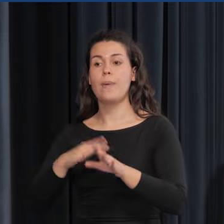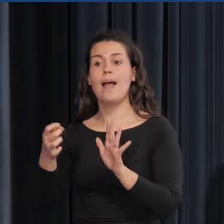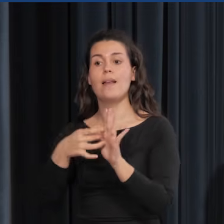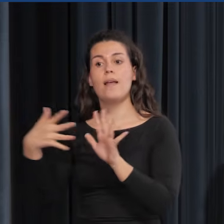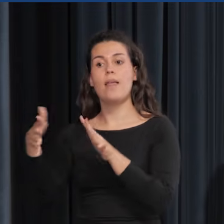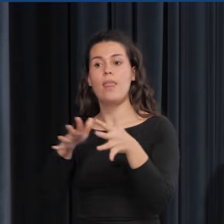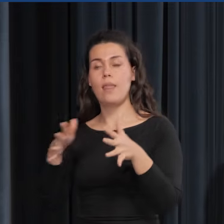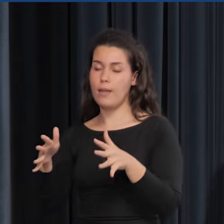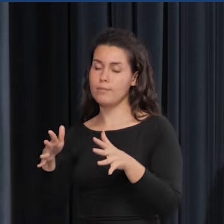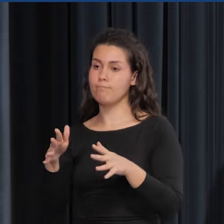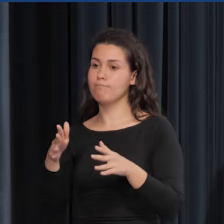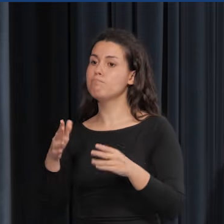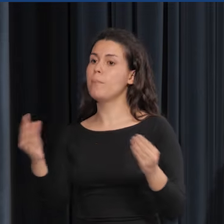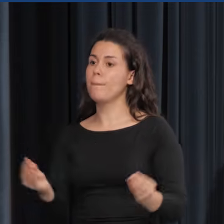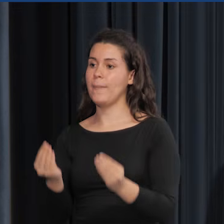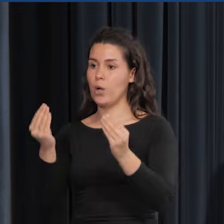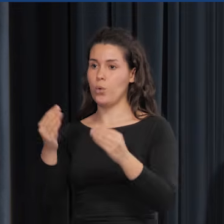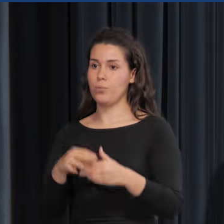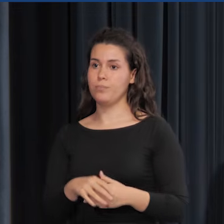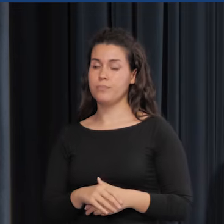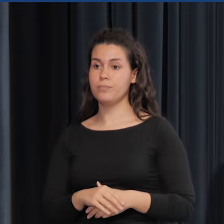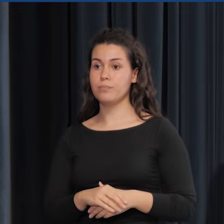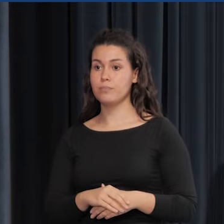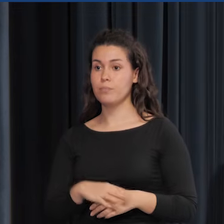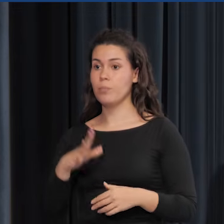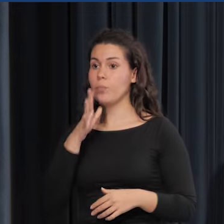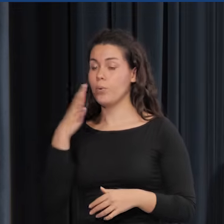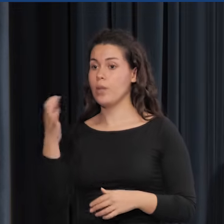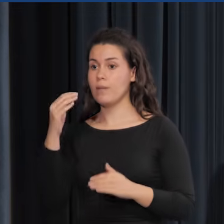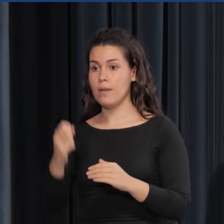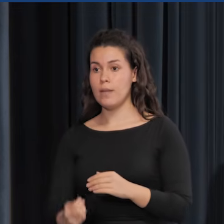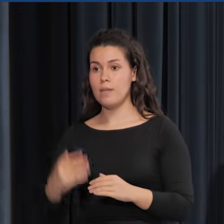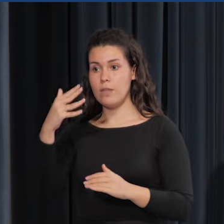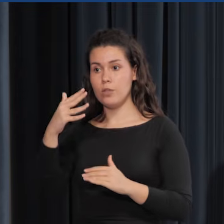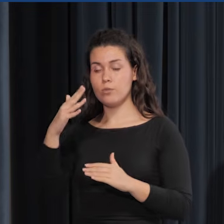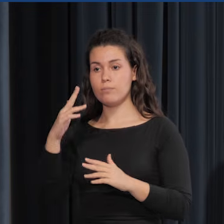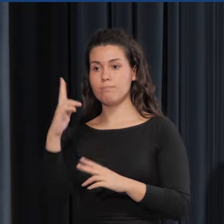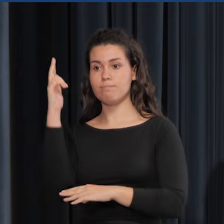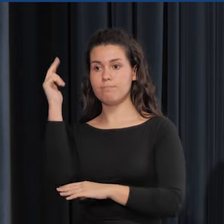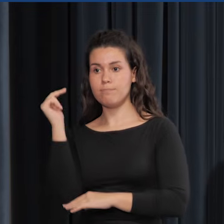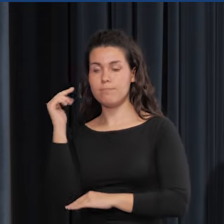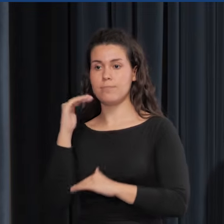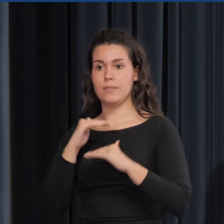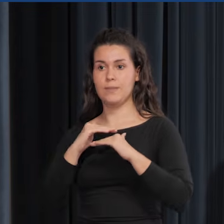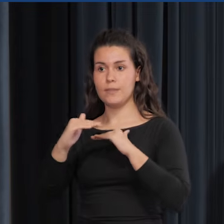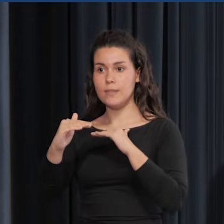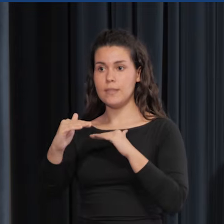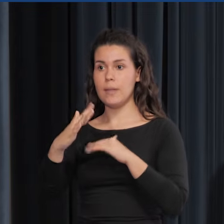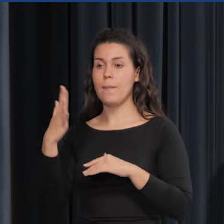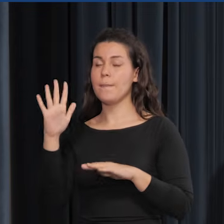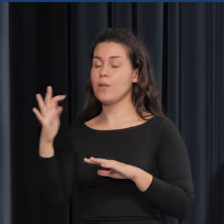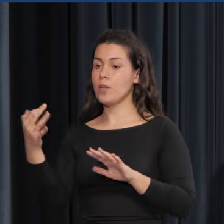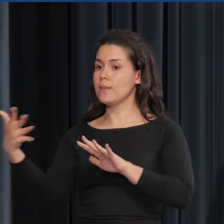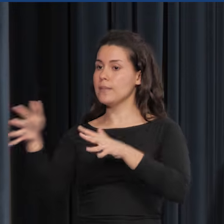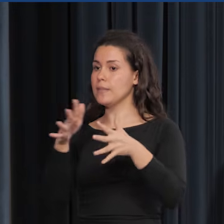directiva de eficiencia energética sí tenemos que tener edificios más eficientes, más estancos, pero deben estar bien ventilados y